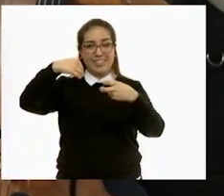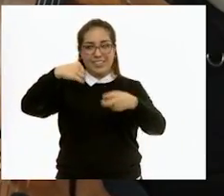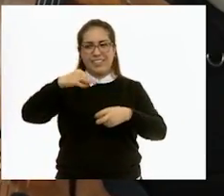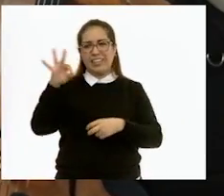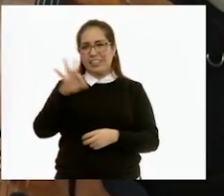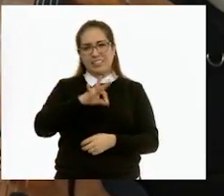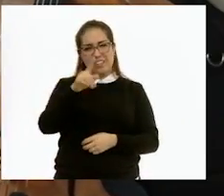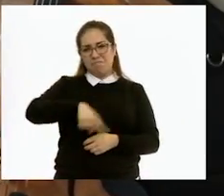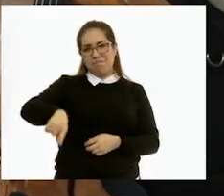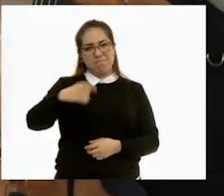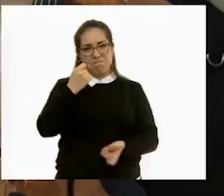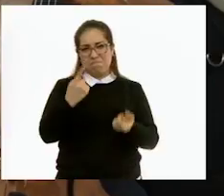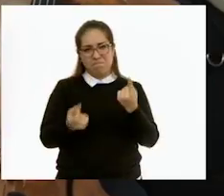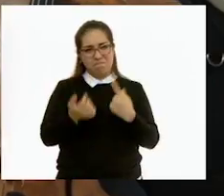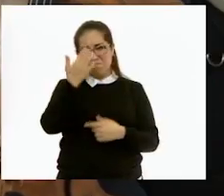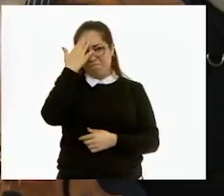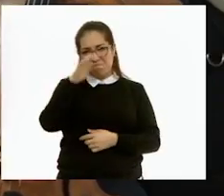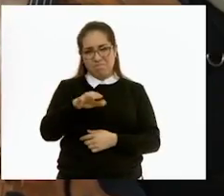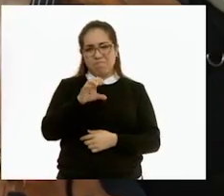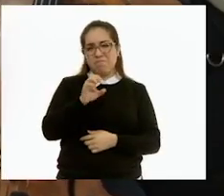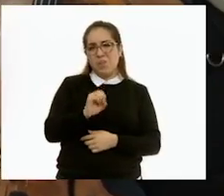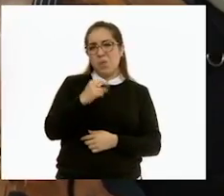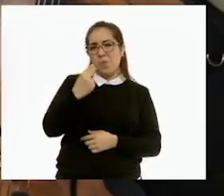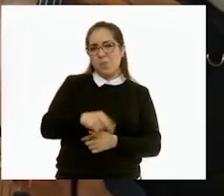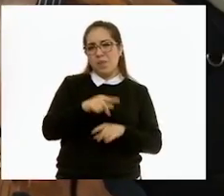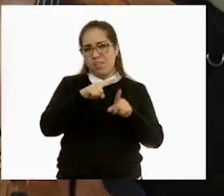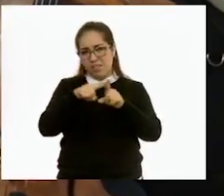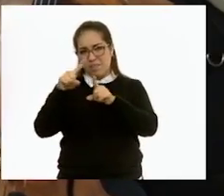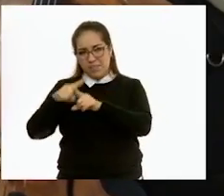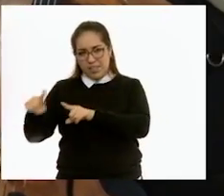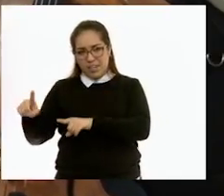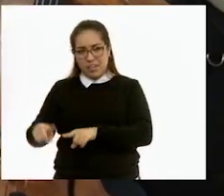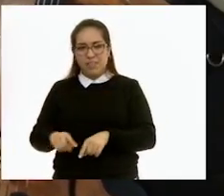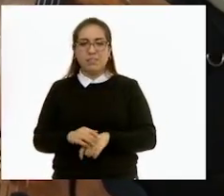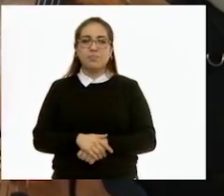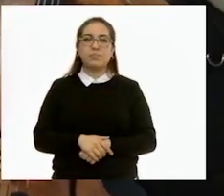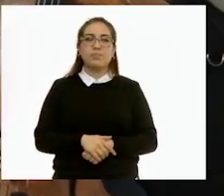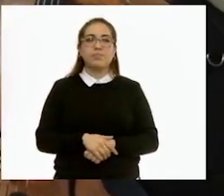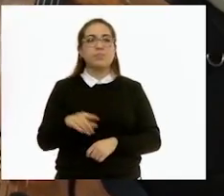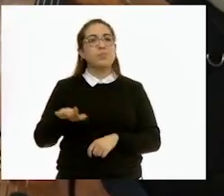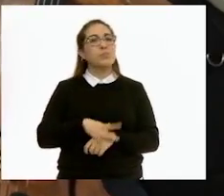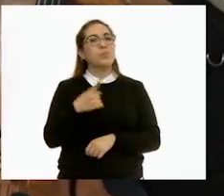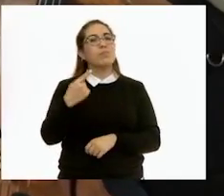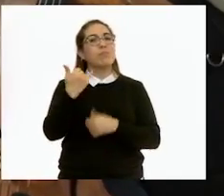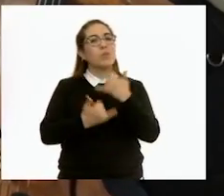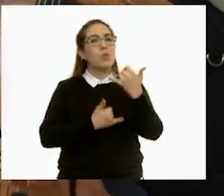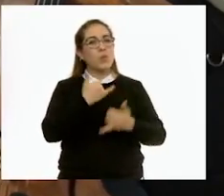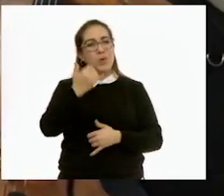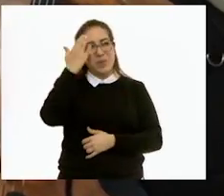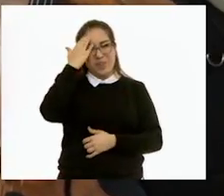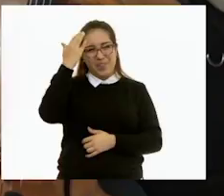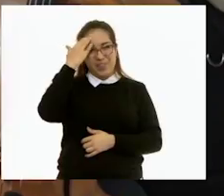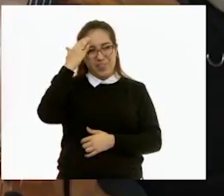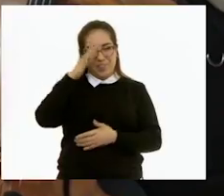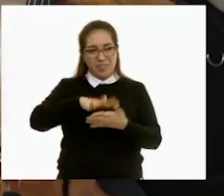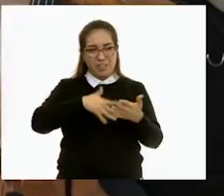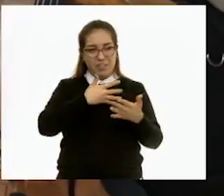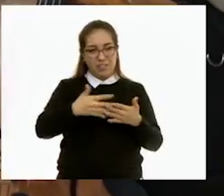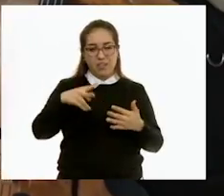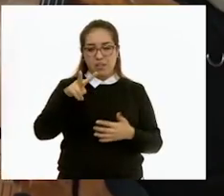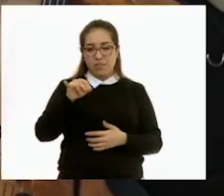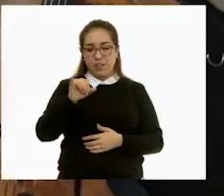Quizá muchos de ustedes lo conocen por el violoncello, debido al juego de la lotería, pero se pronuncia